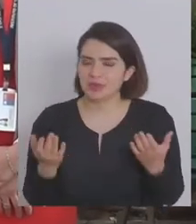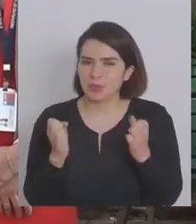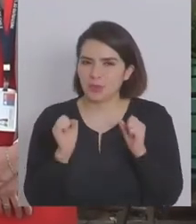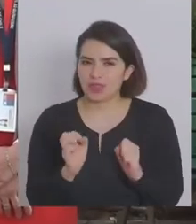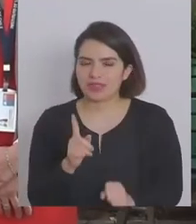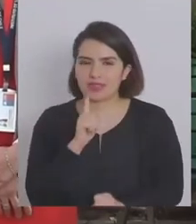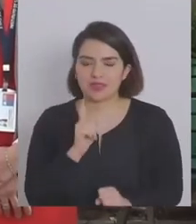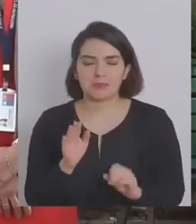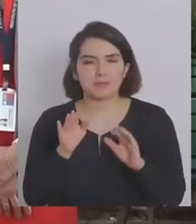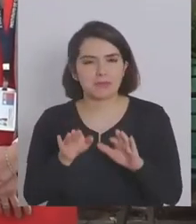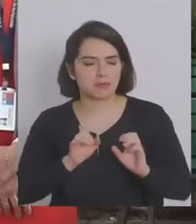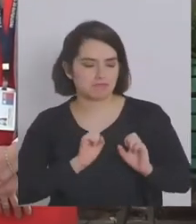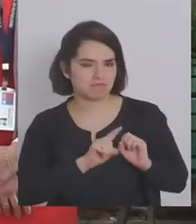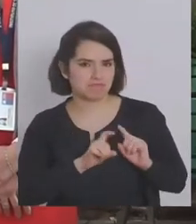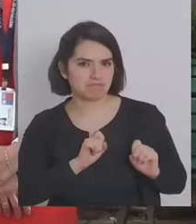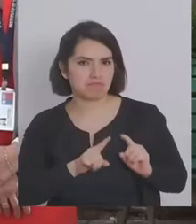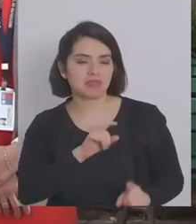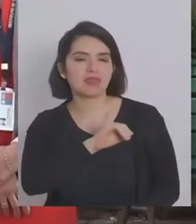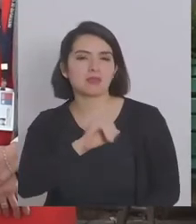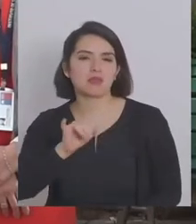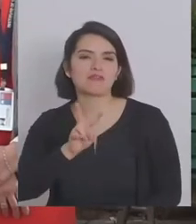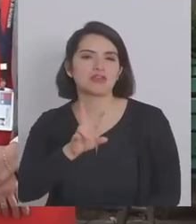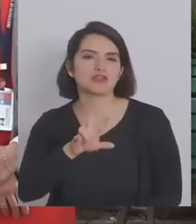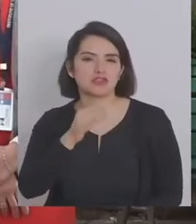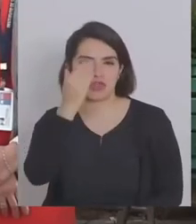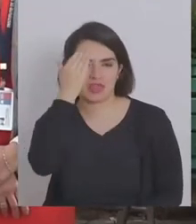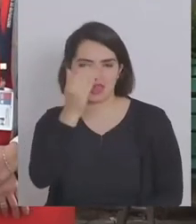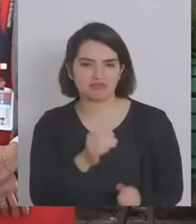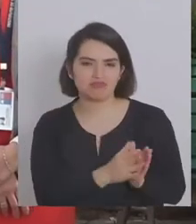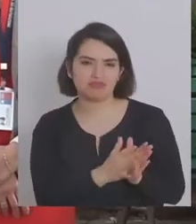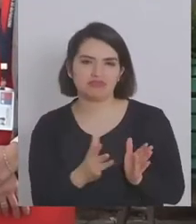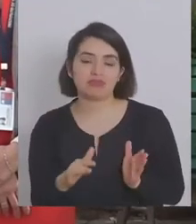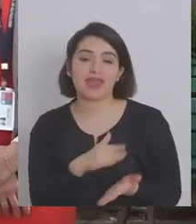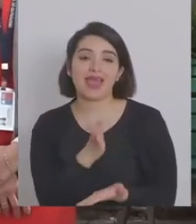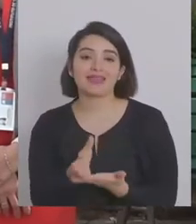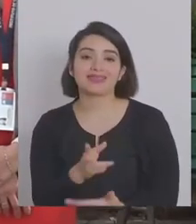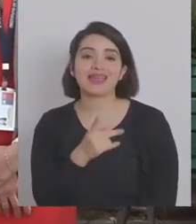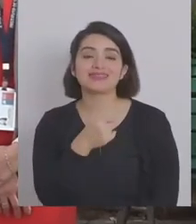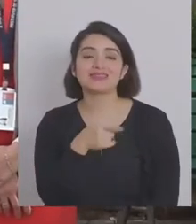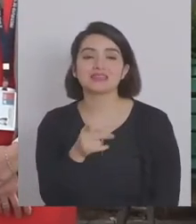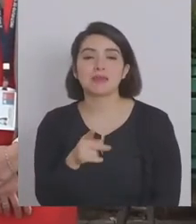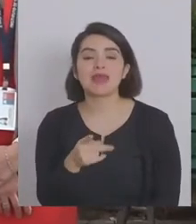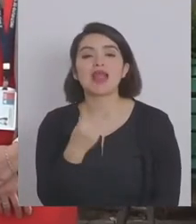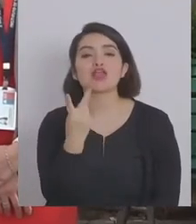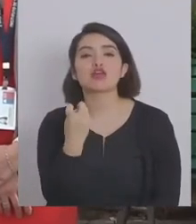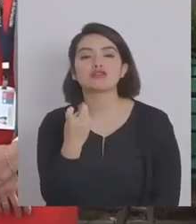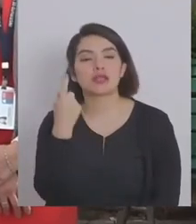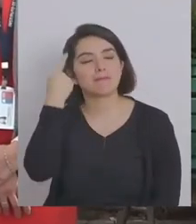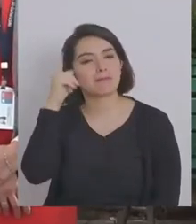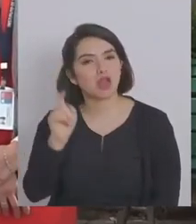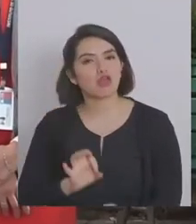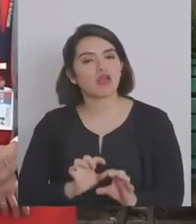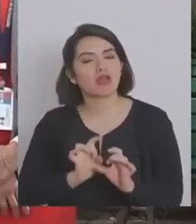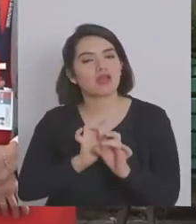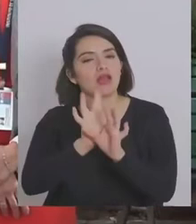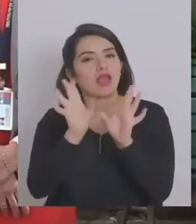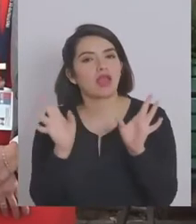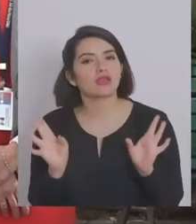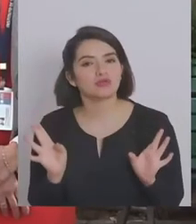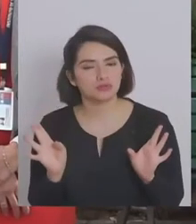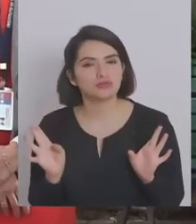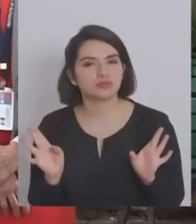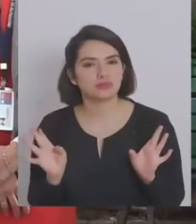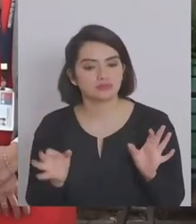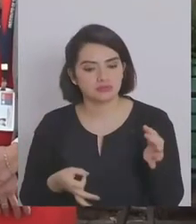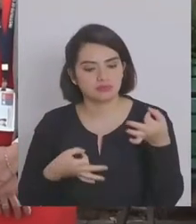igual inmunidad pasado los 28 días hasta la semana 12. Sin embargo, es bueno dejar claro, y el folleto también así lo va a decir,